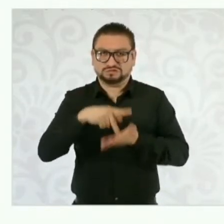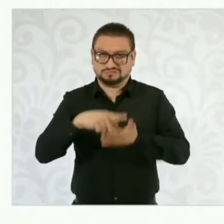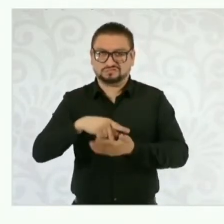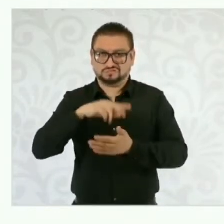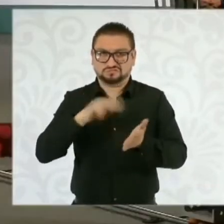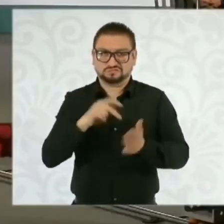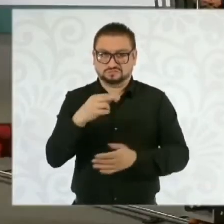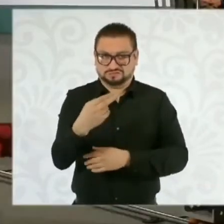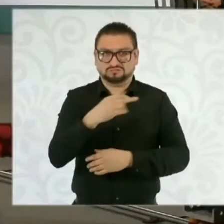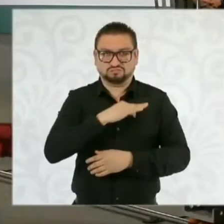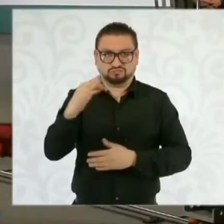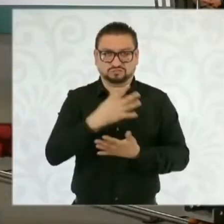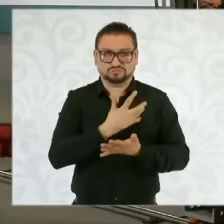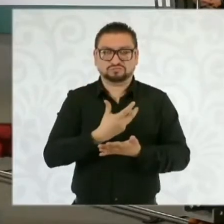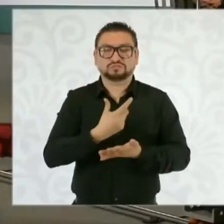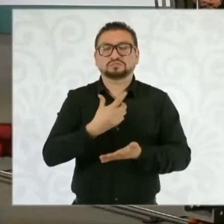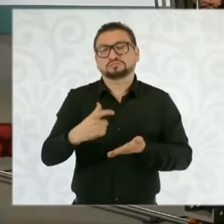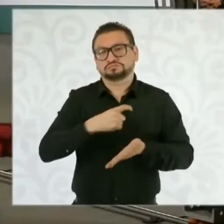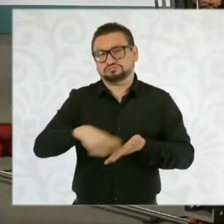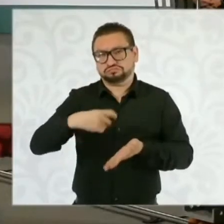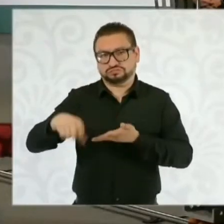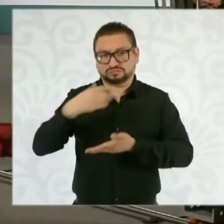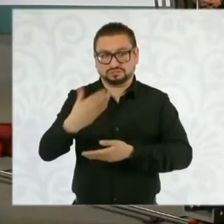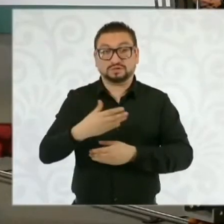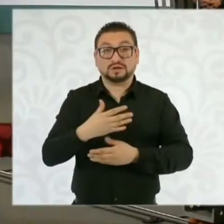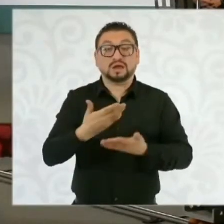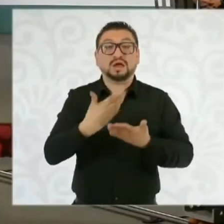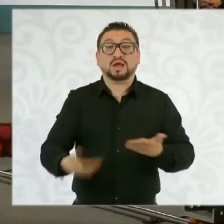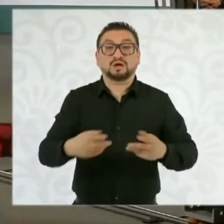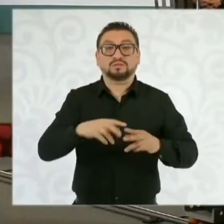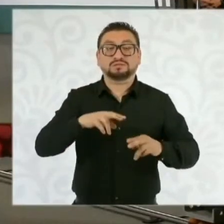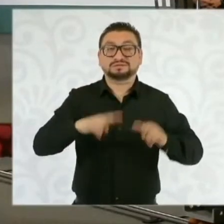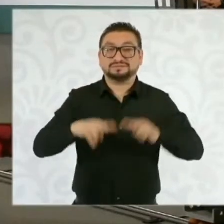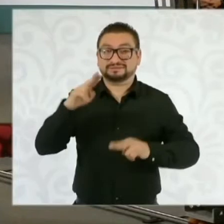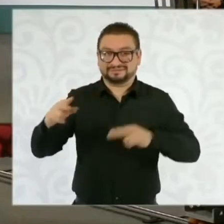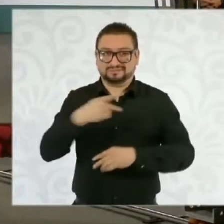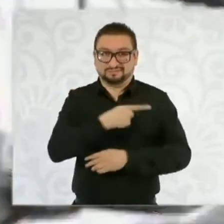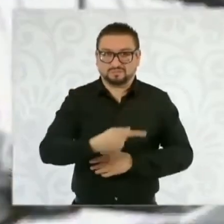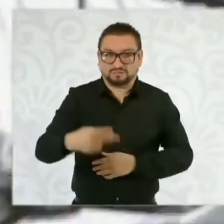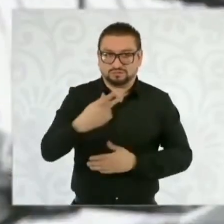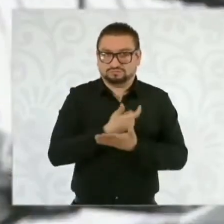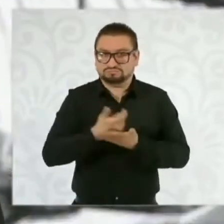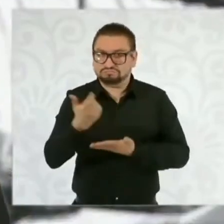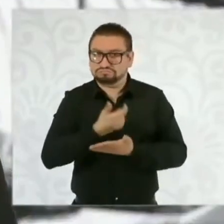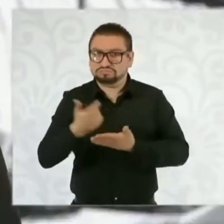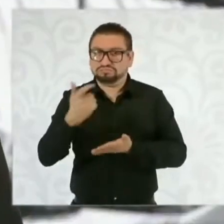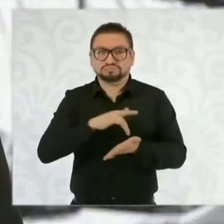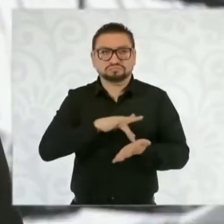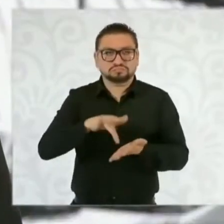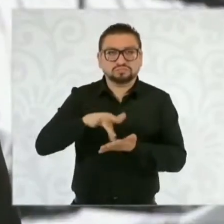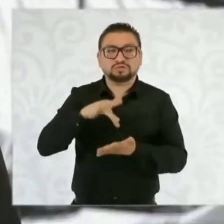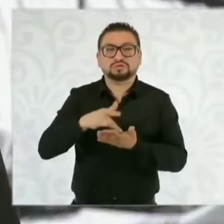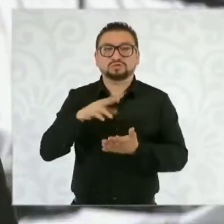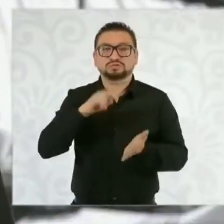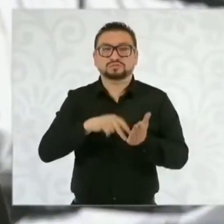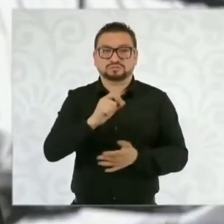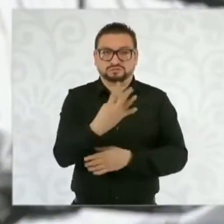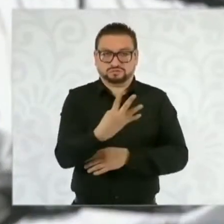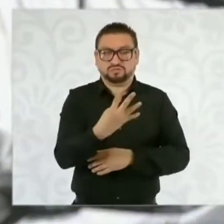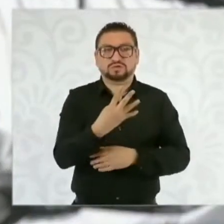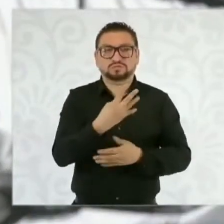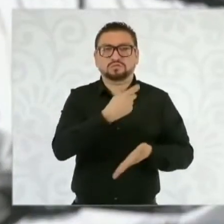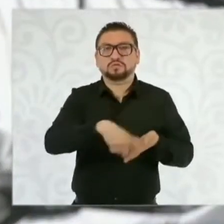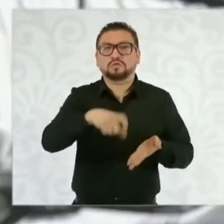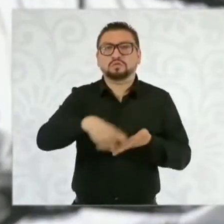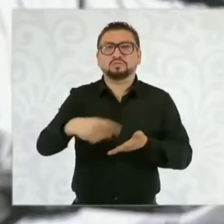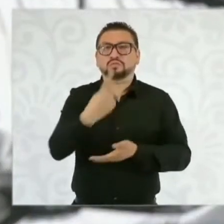En cuanto a la línea de la pobreza por ingresos urbana, con el salario mínimo de 2024 se pueden comprar